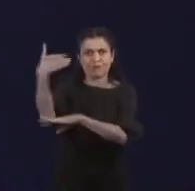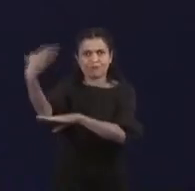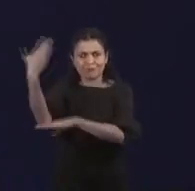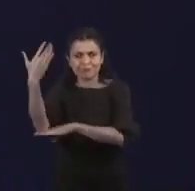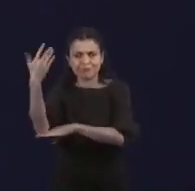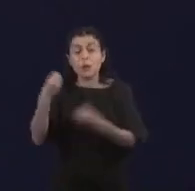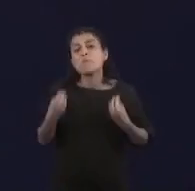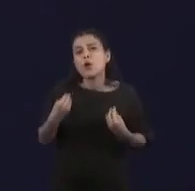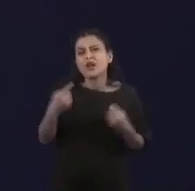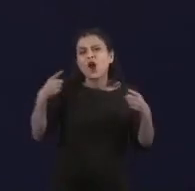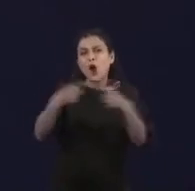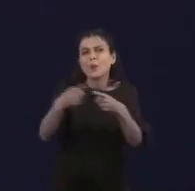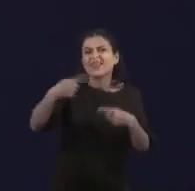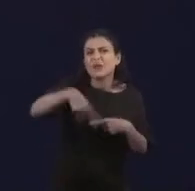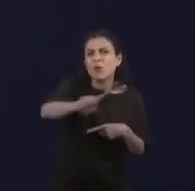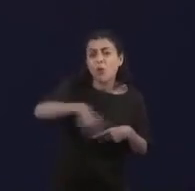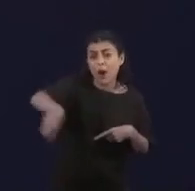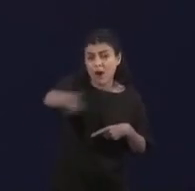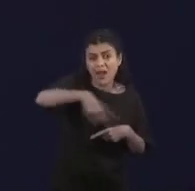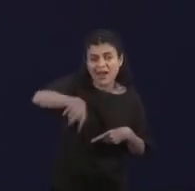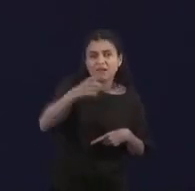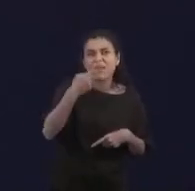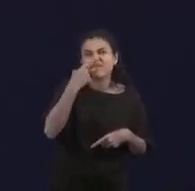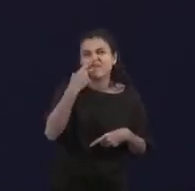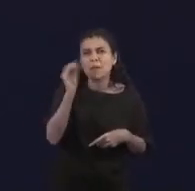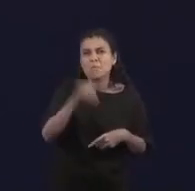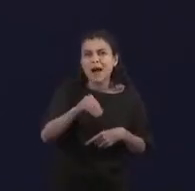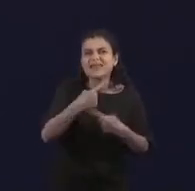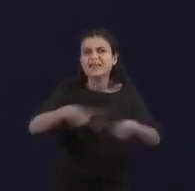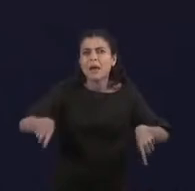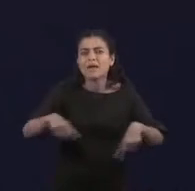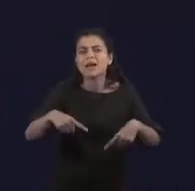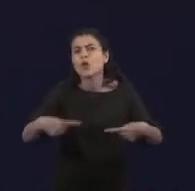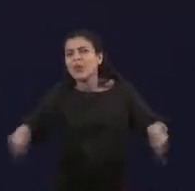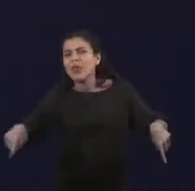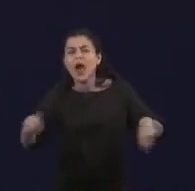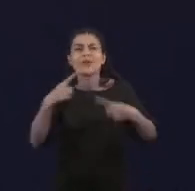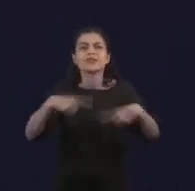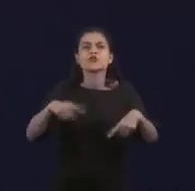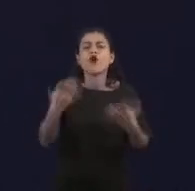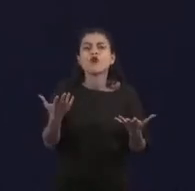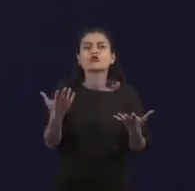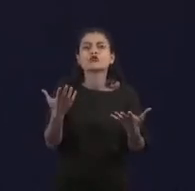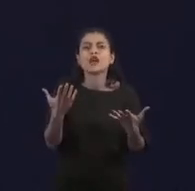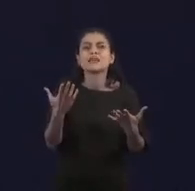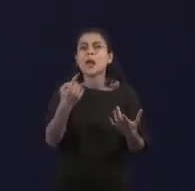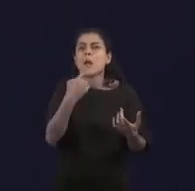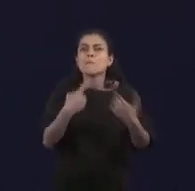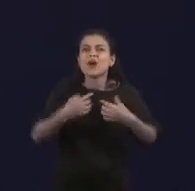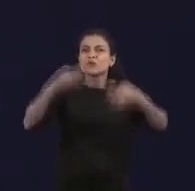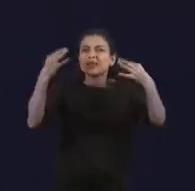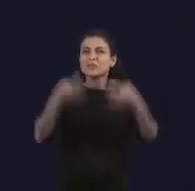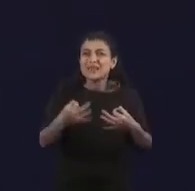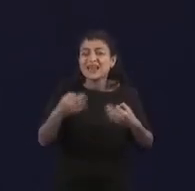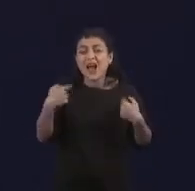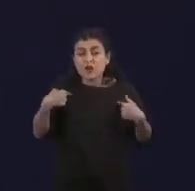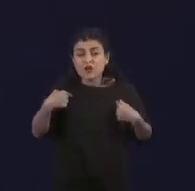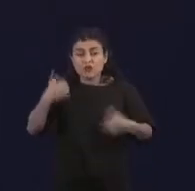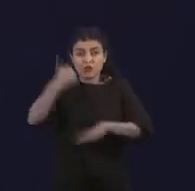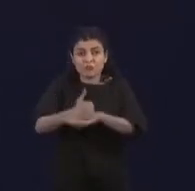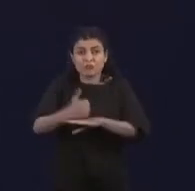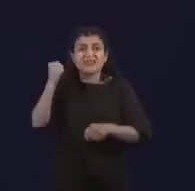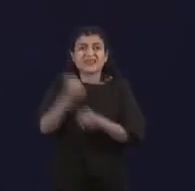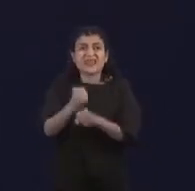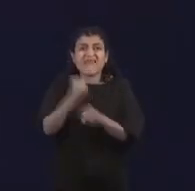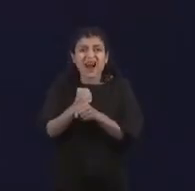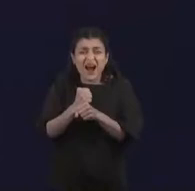porque los periodistas quieran tener alguna respuesta sobre alguna pregunta en particular, pero mi objetivo, en definitiva, no es que el periodista tenga